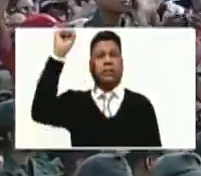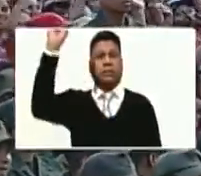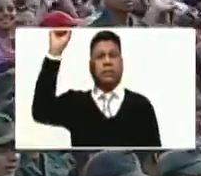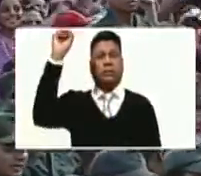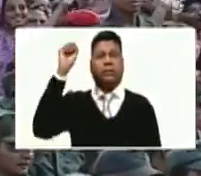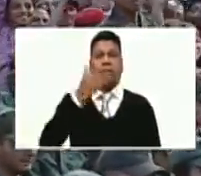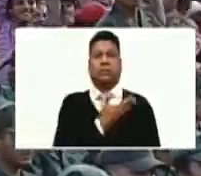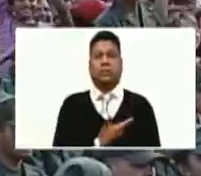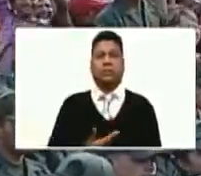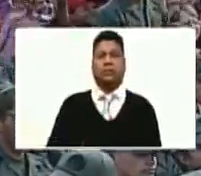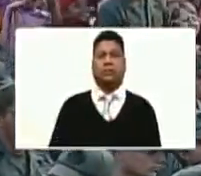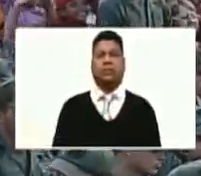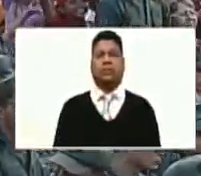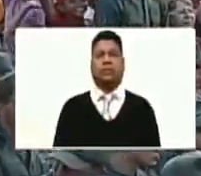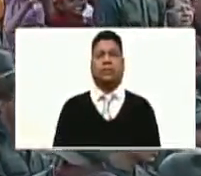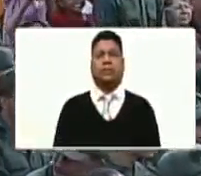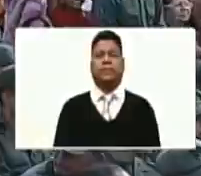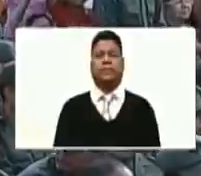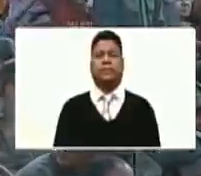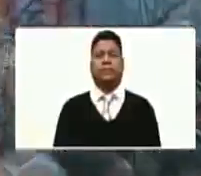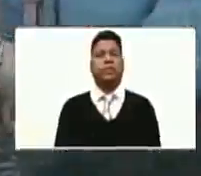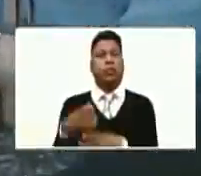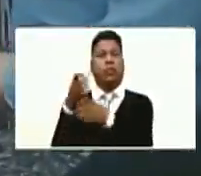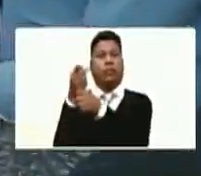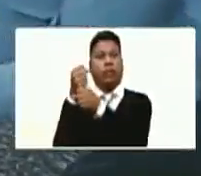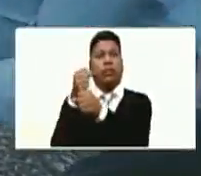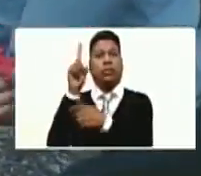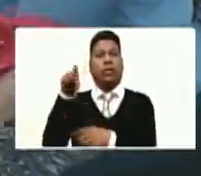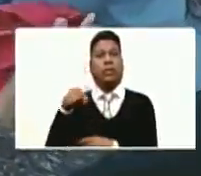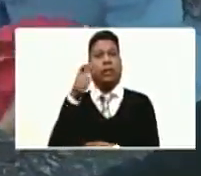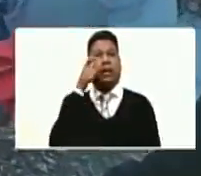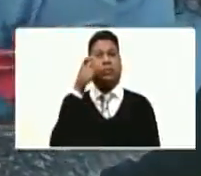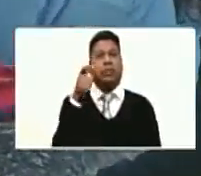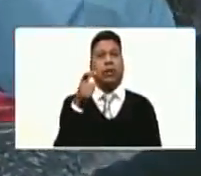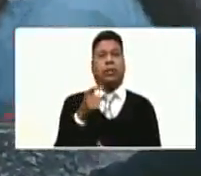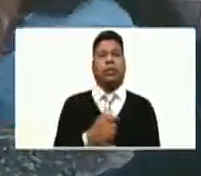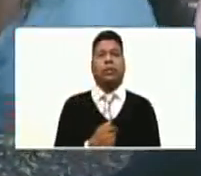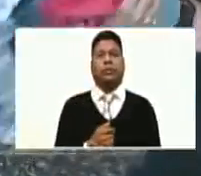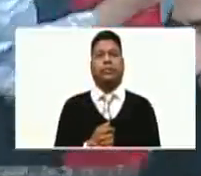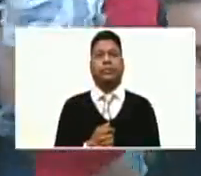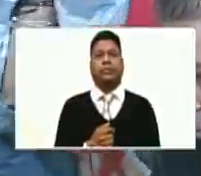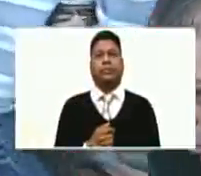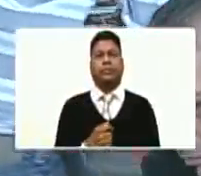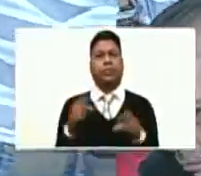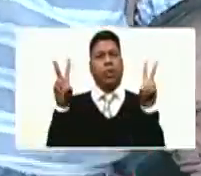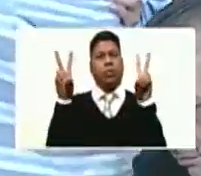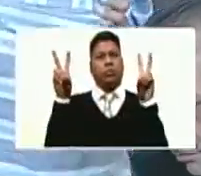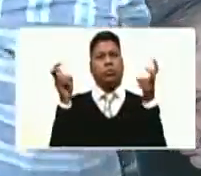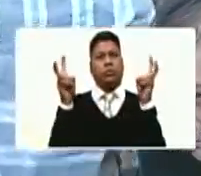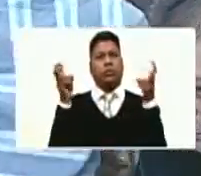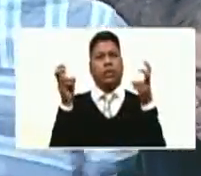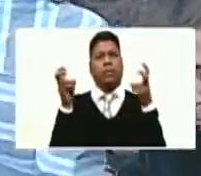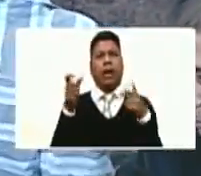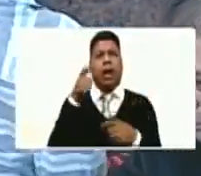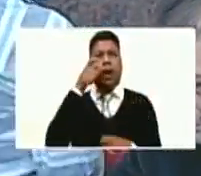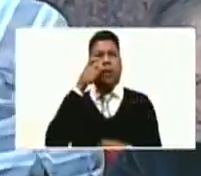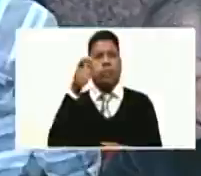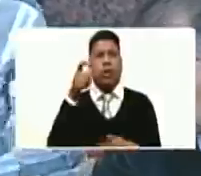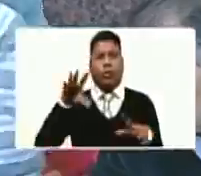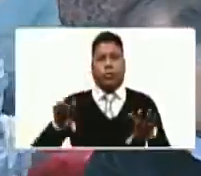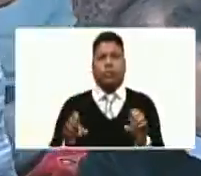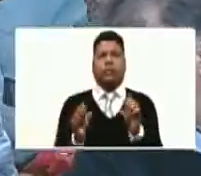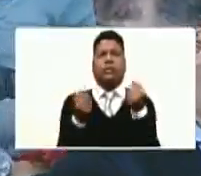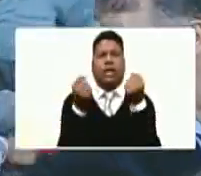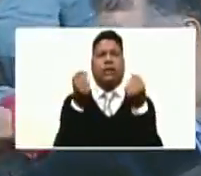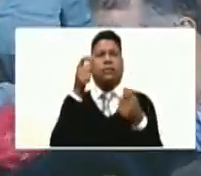el pueblo, porque tenemos una consigna bien bonita que es solo el pueblo salva al pueblo. Pero ese es el pueblo